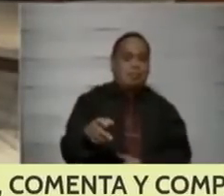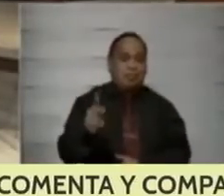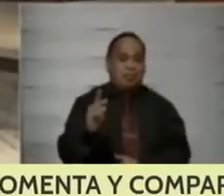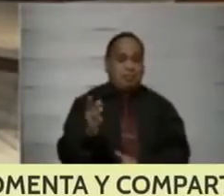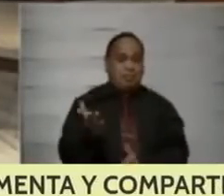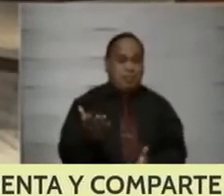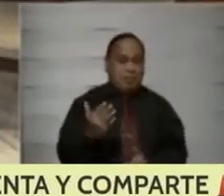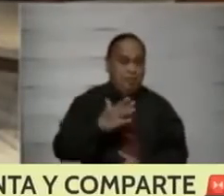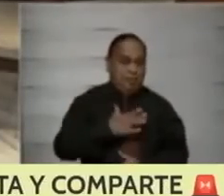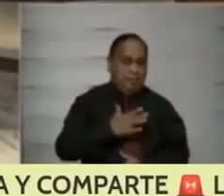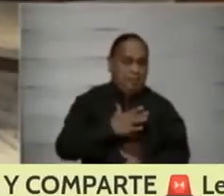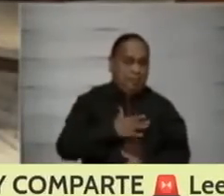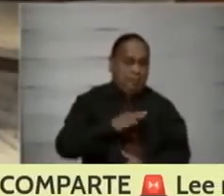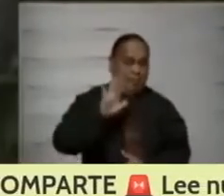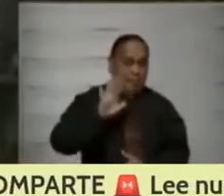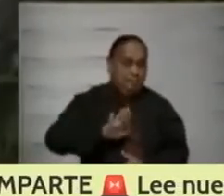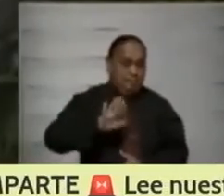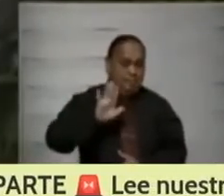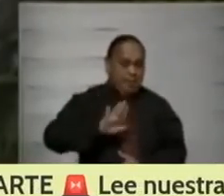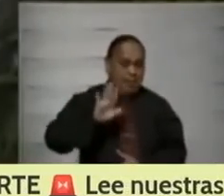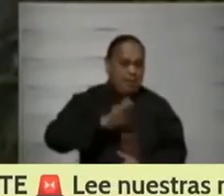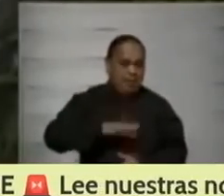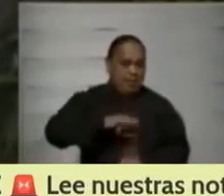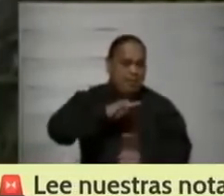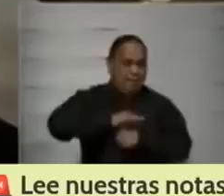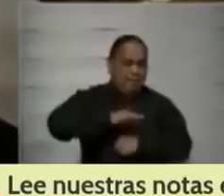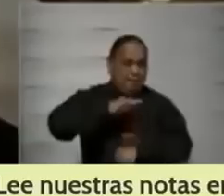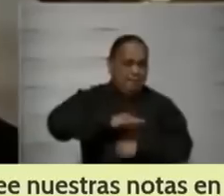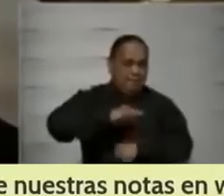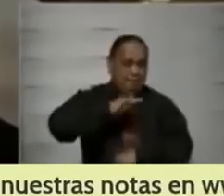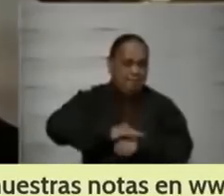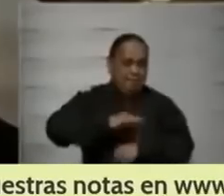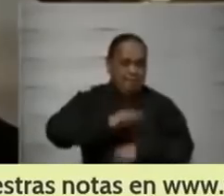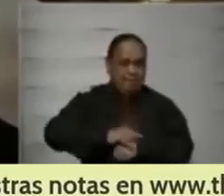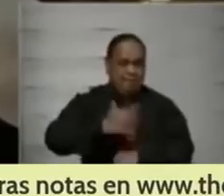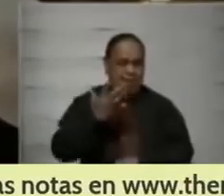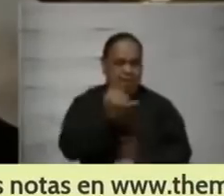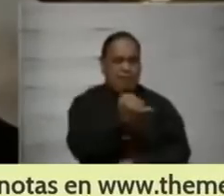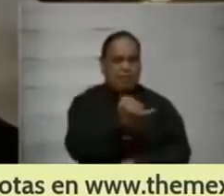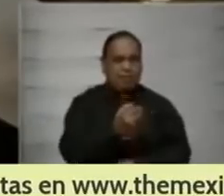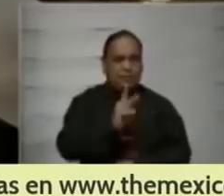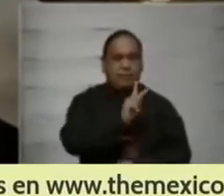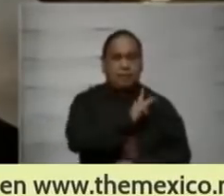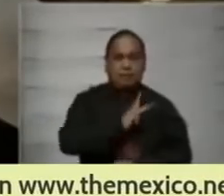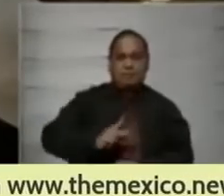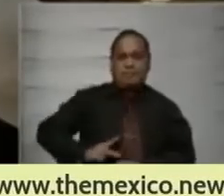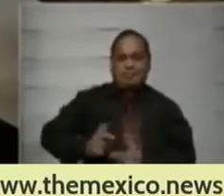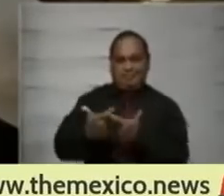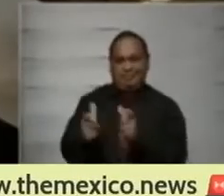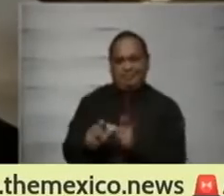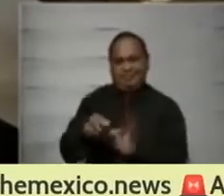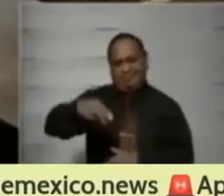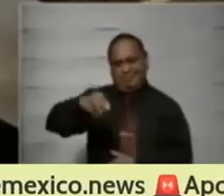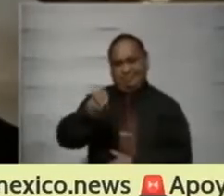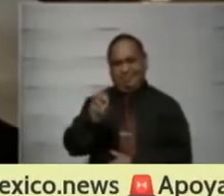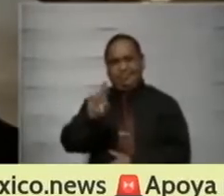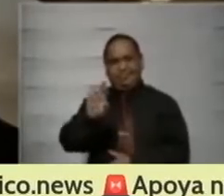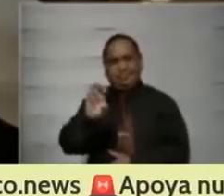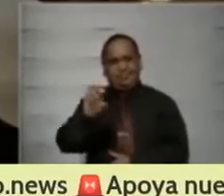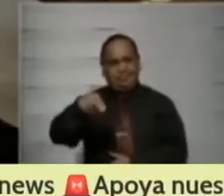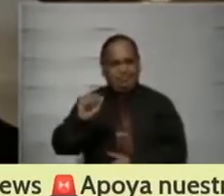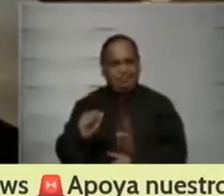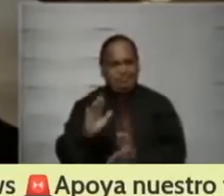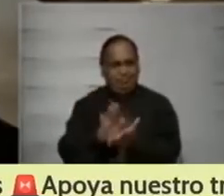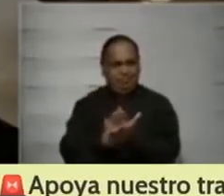aparentar un respaldo que creo no tiene. Y para nada, y que ya el presidente aquí de Morena ya nos dijo que ya